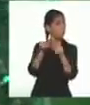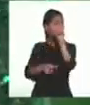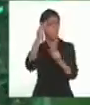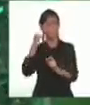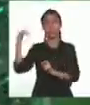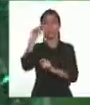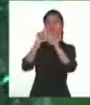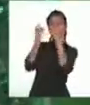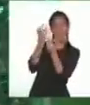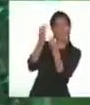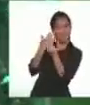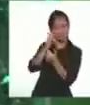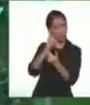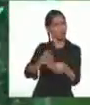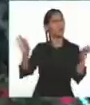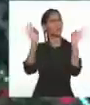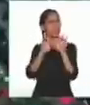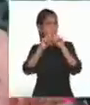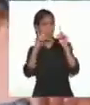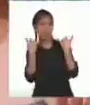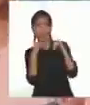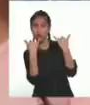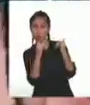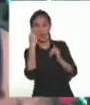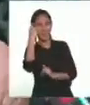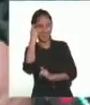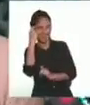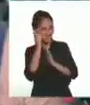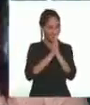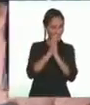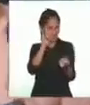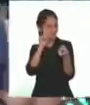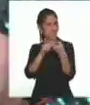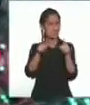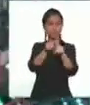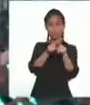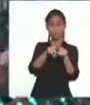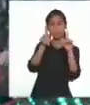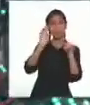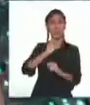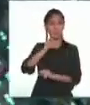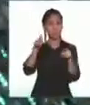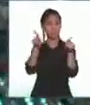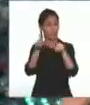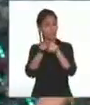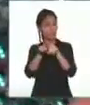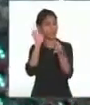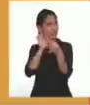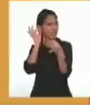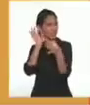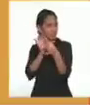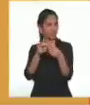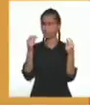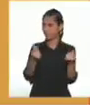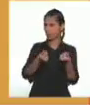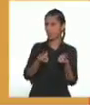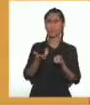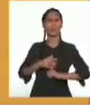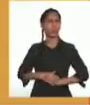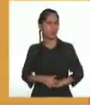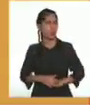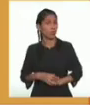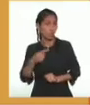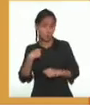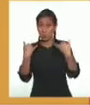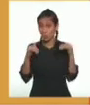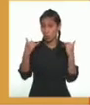interesa es que el juego sea entretenido y retador. Las respuestas también deben ser claras y concisas para hacer el juego mucho más dinámico. Eso me pasa